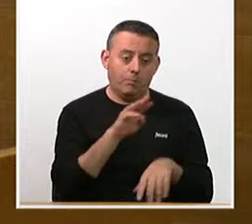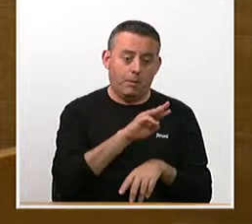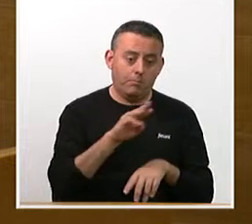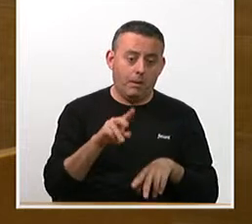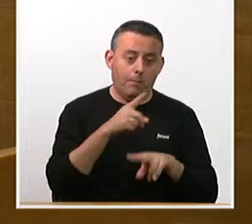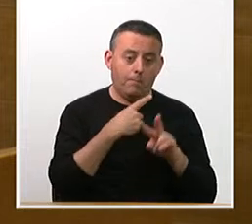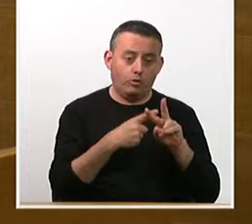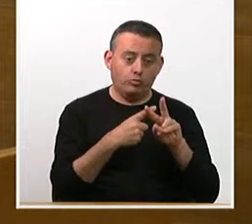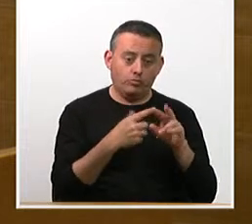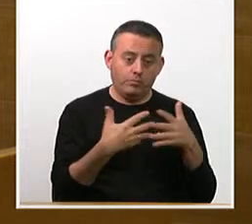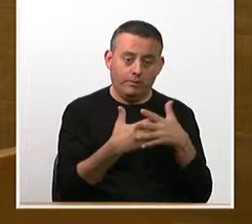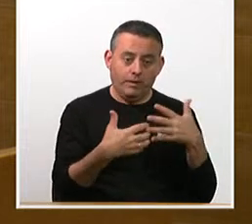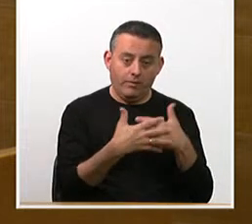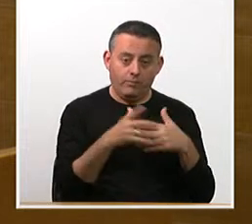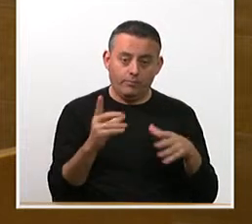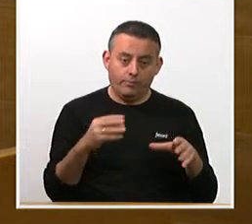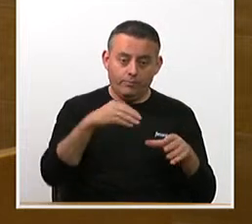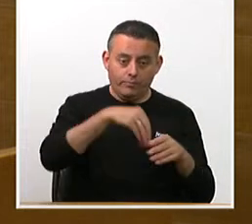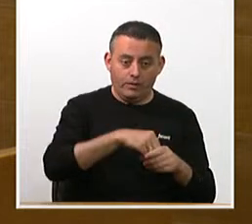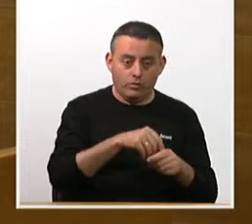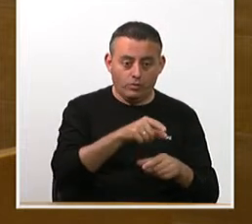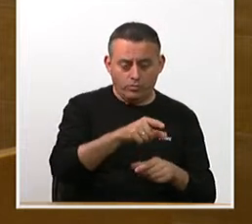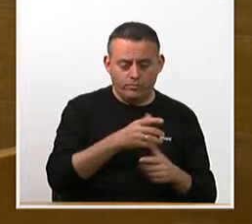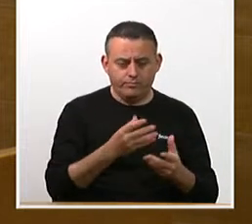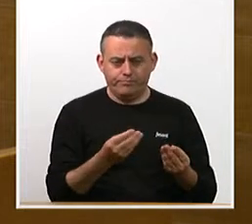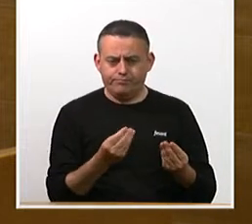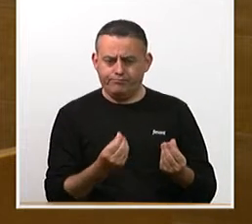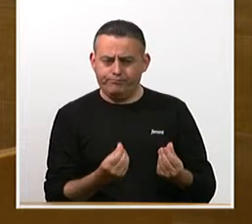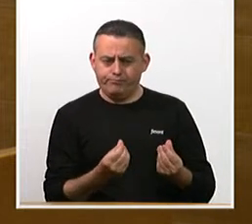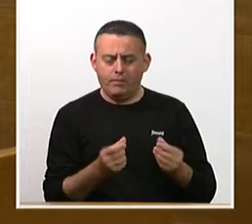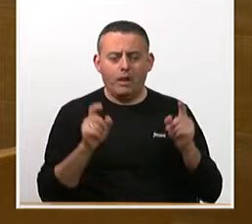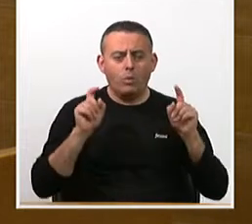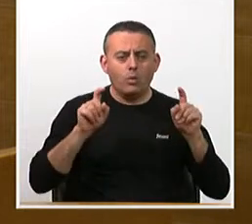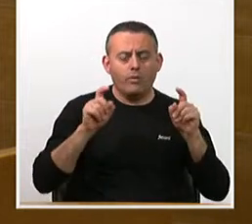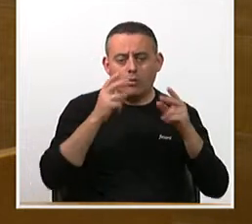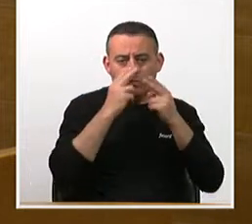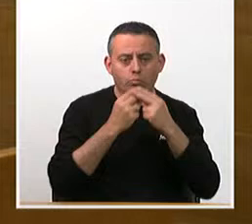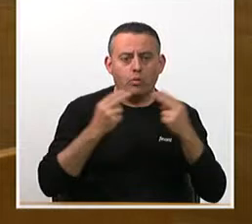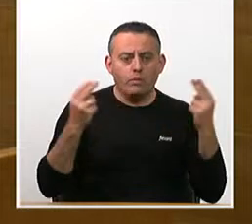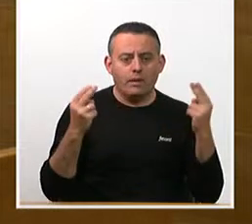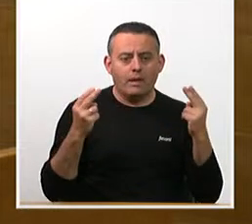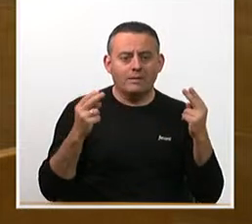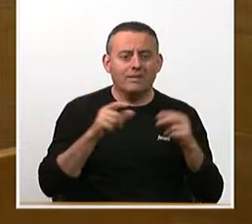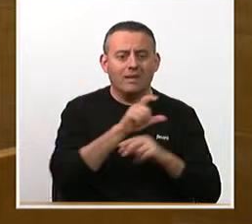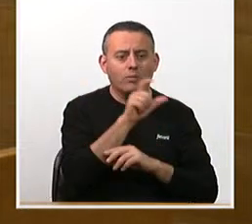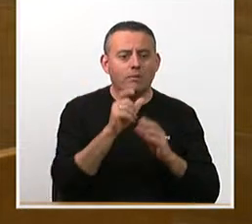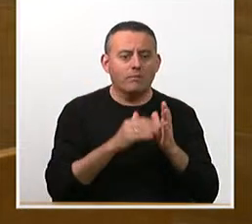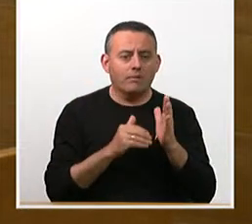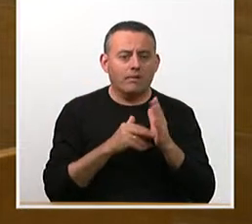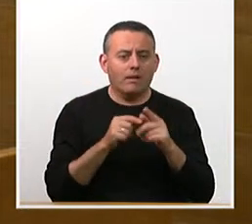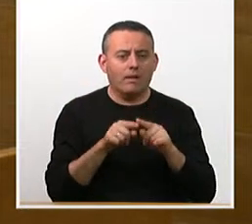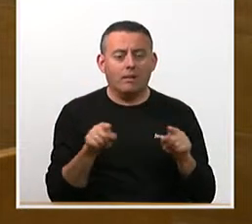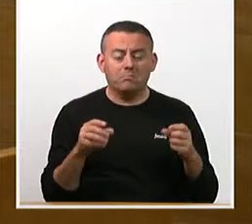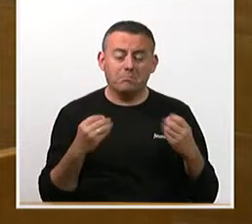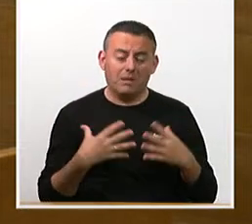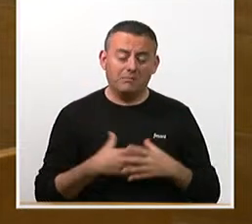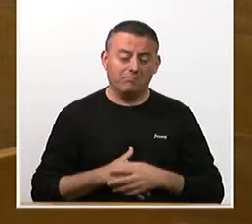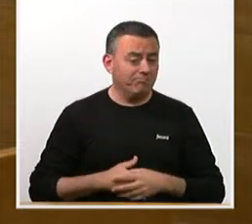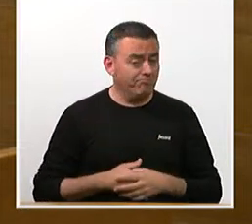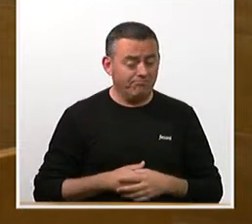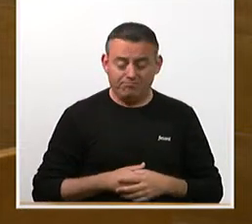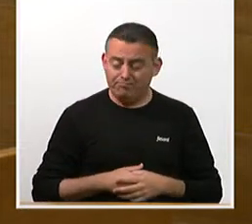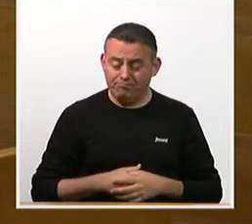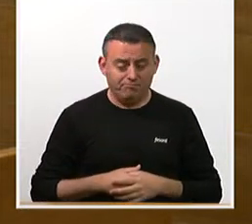mauren un futur la educ pública de valenci y valencies Dear